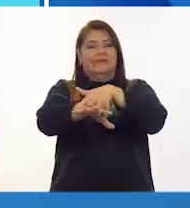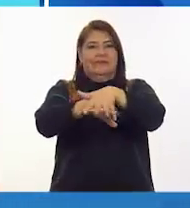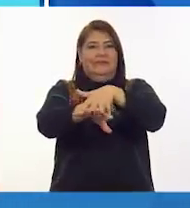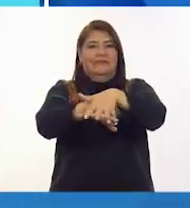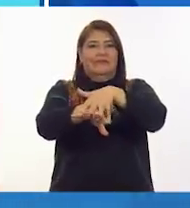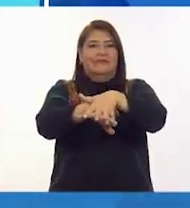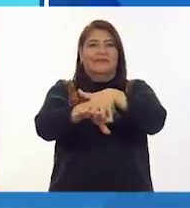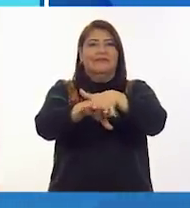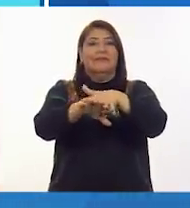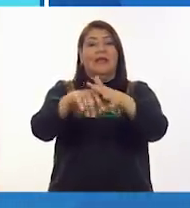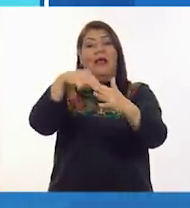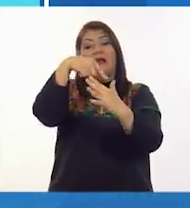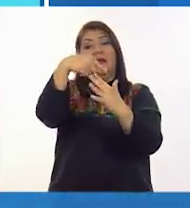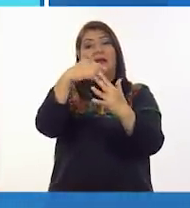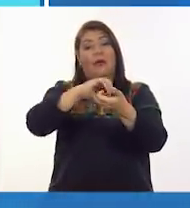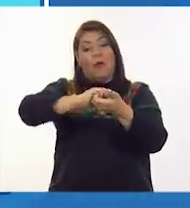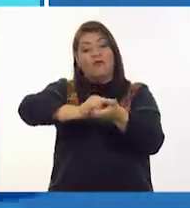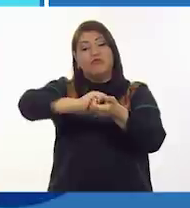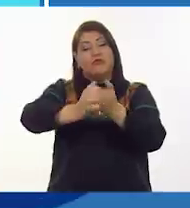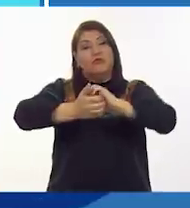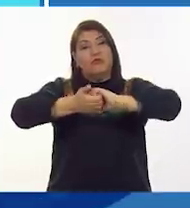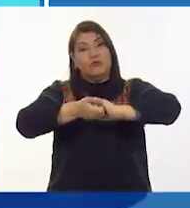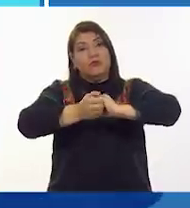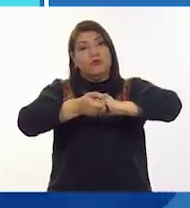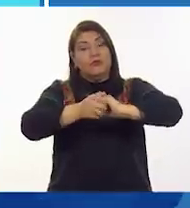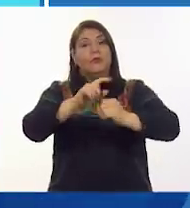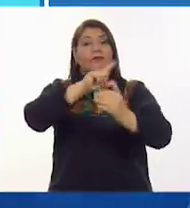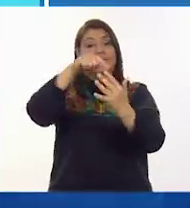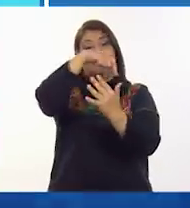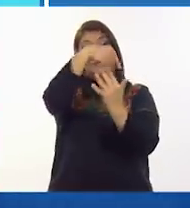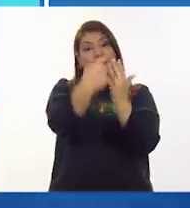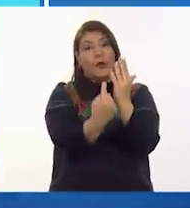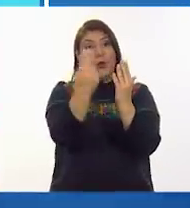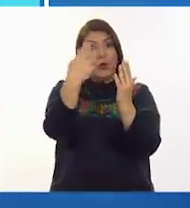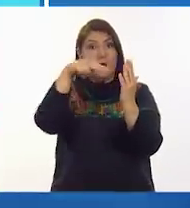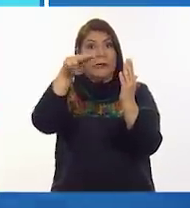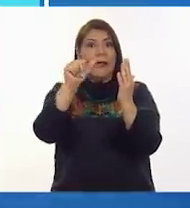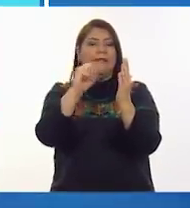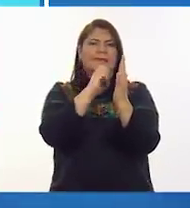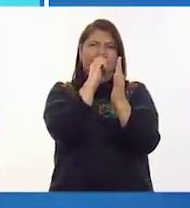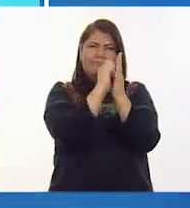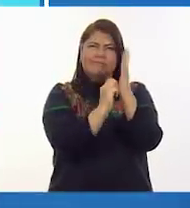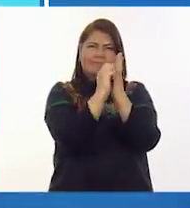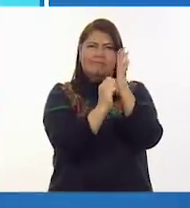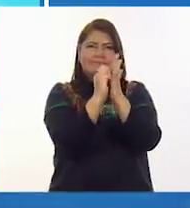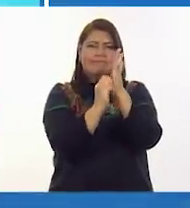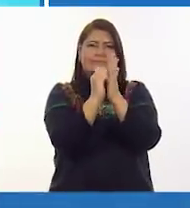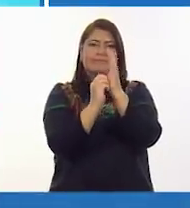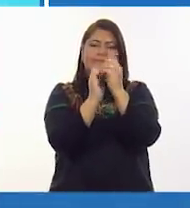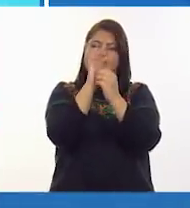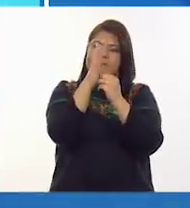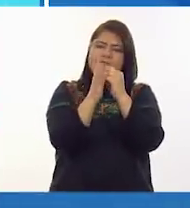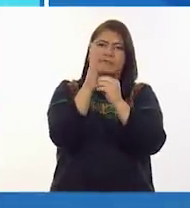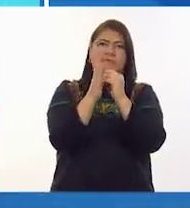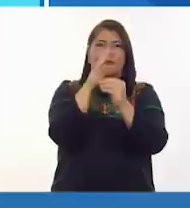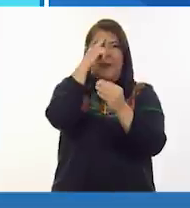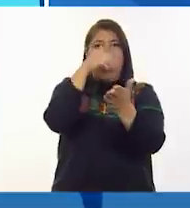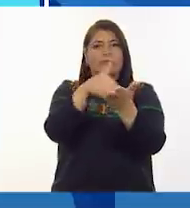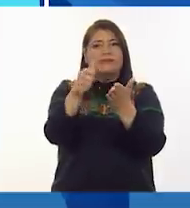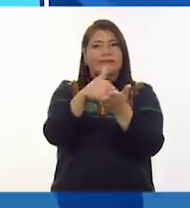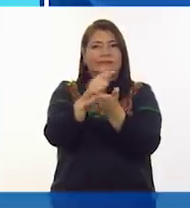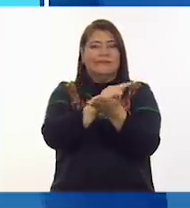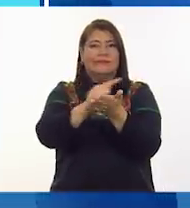la otra mano. Frota los dedos. Ahora haz como que rasguñas la palma de tus manos para lavar tus